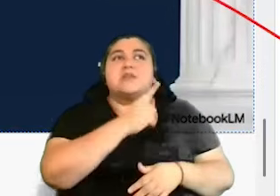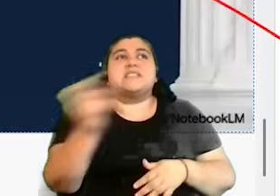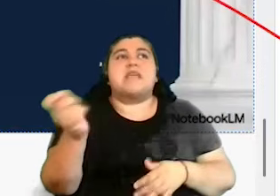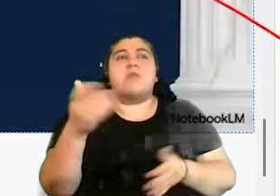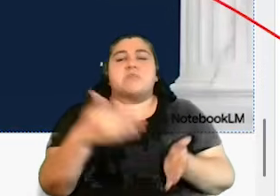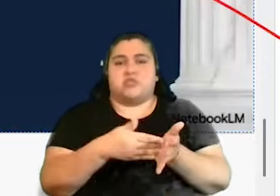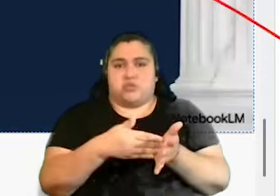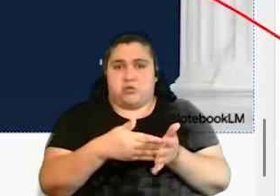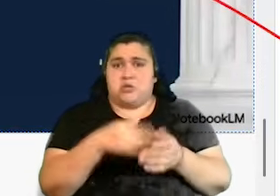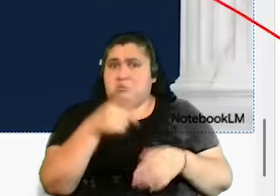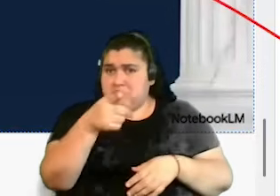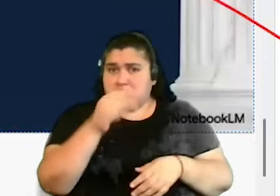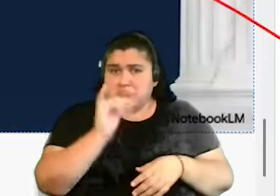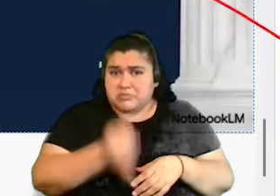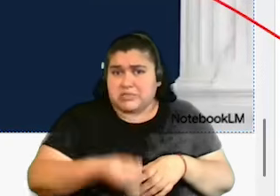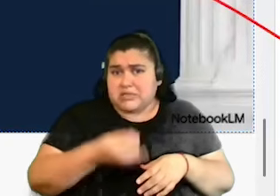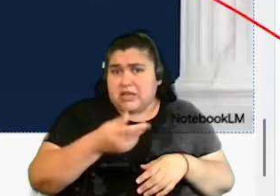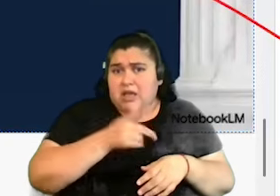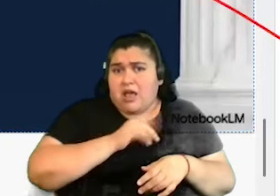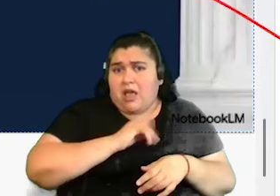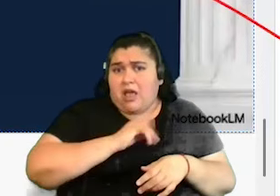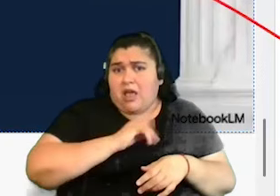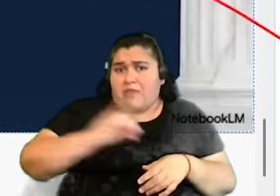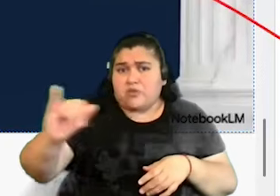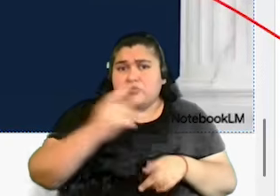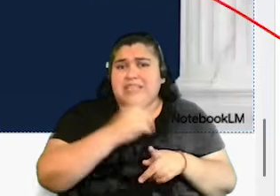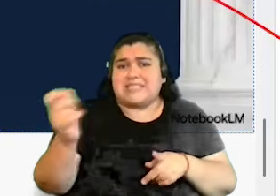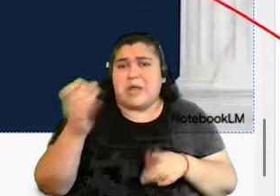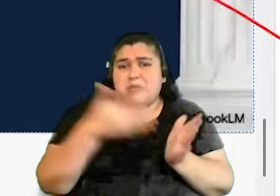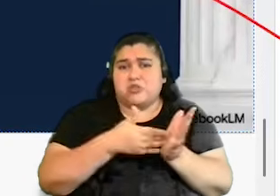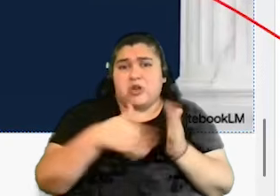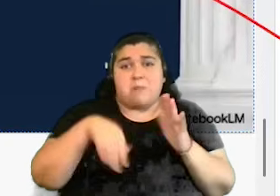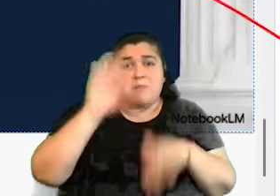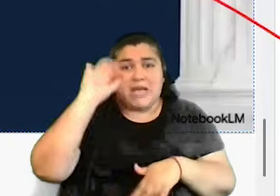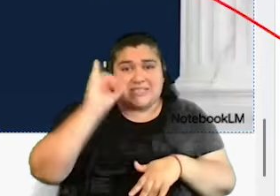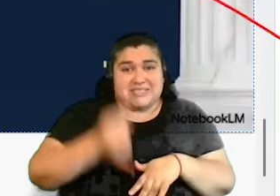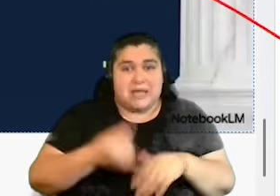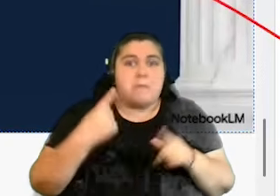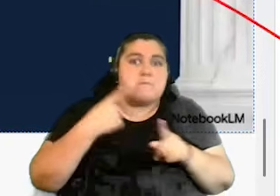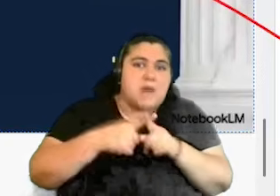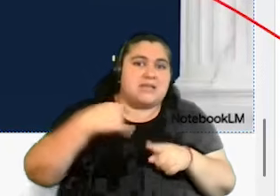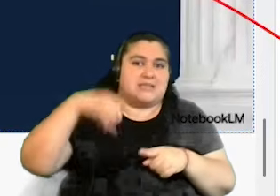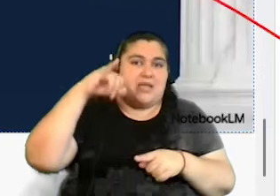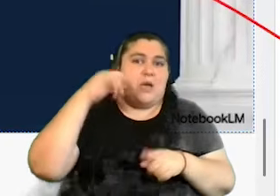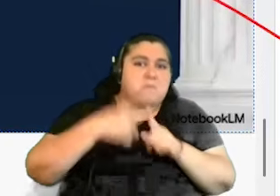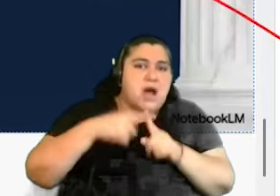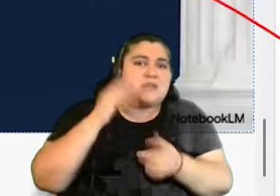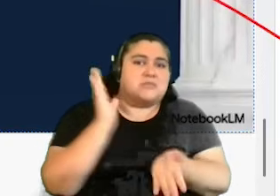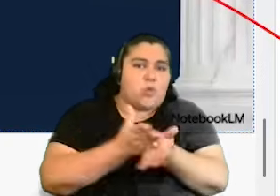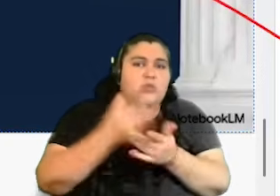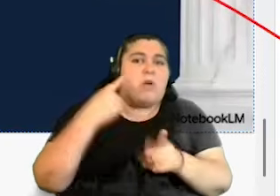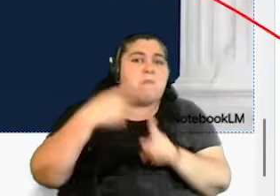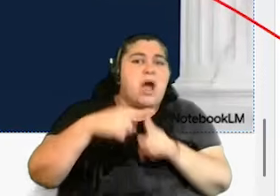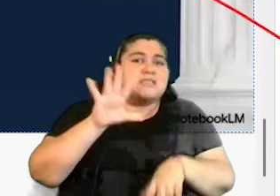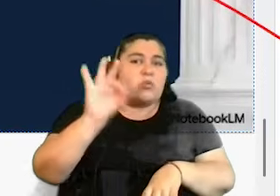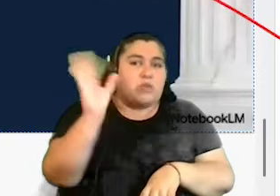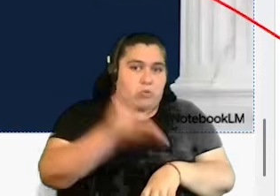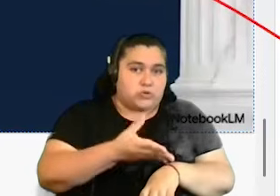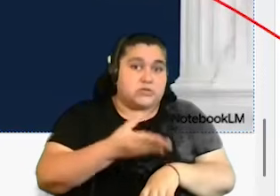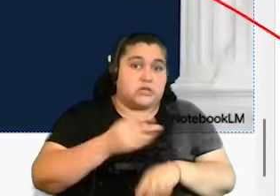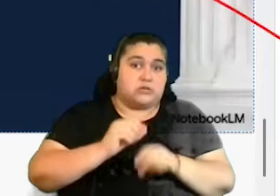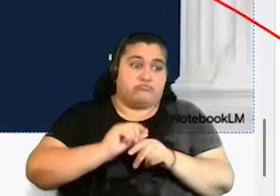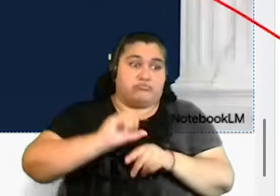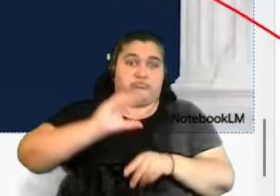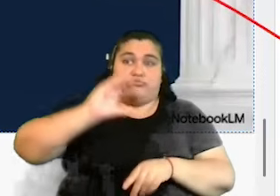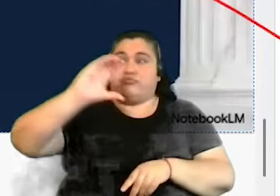puede, sí o sí para la denuncia penal tiene que ser superior a 100 millones, más los intereses, más la multa, más el 50%, y es un importe